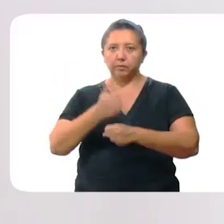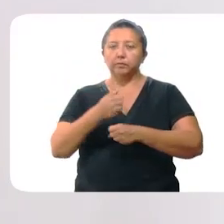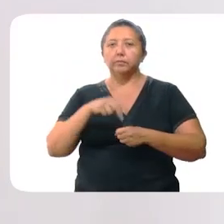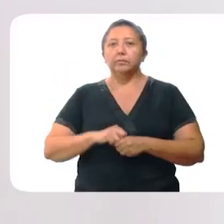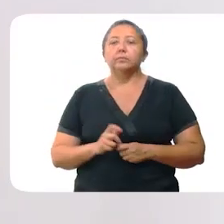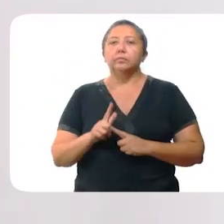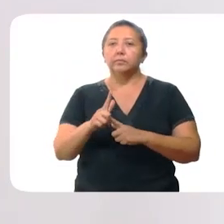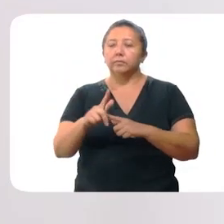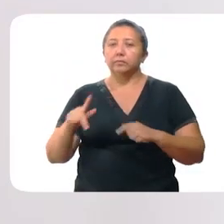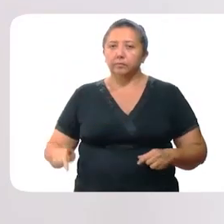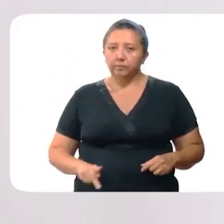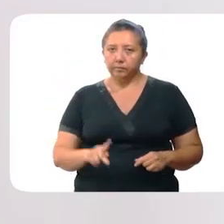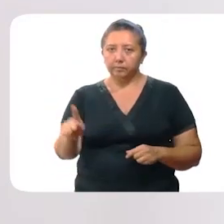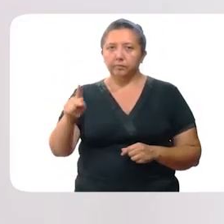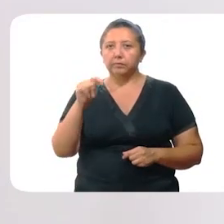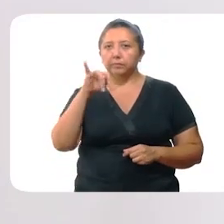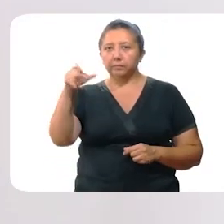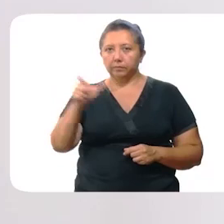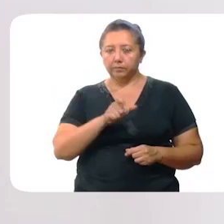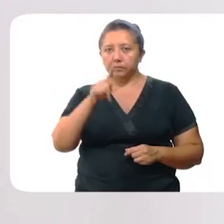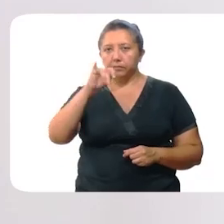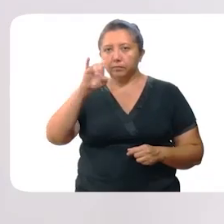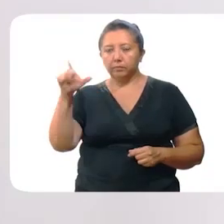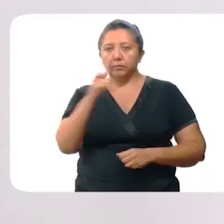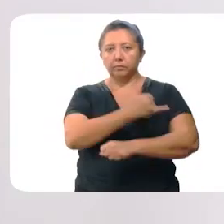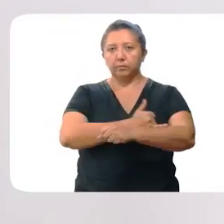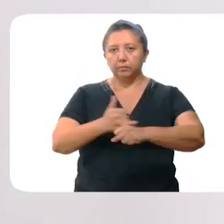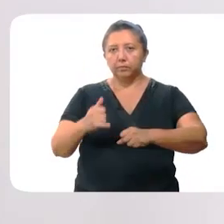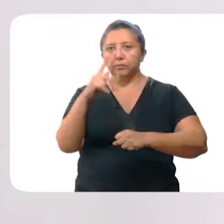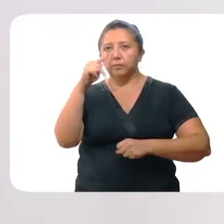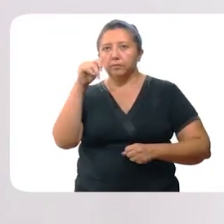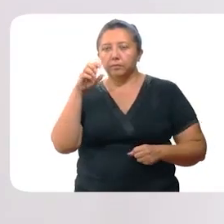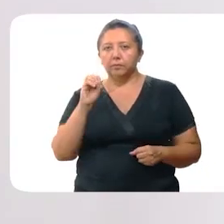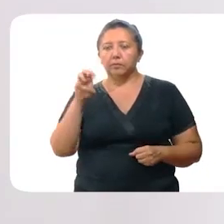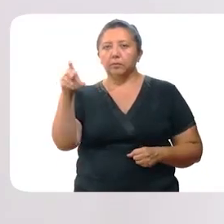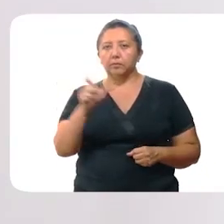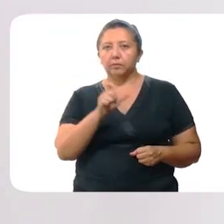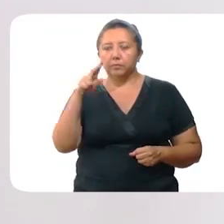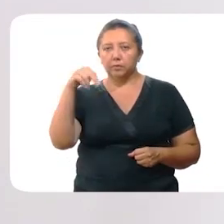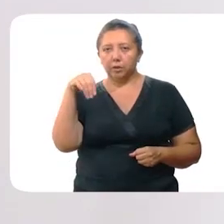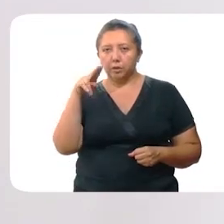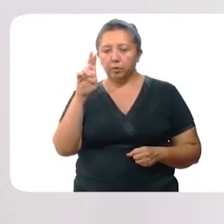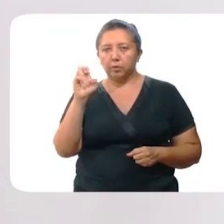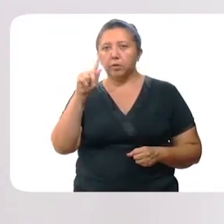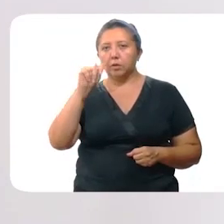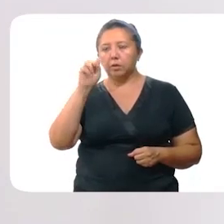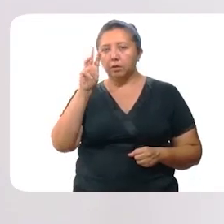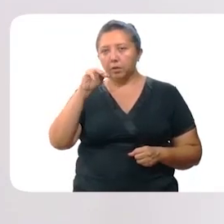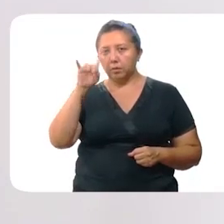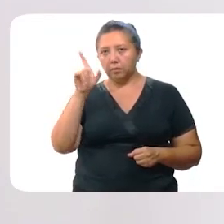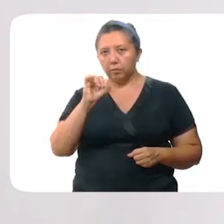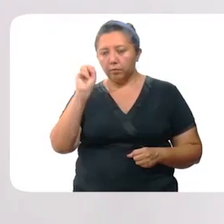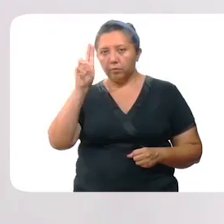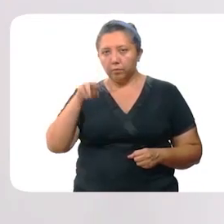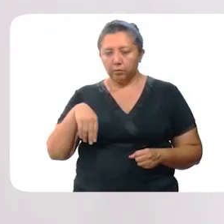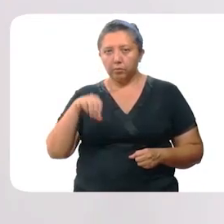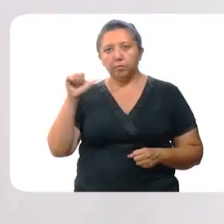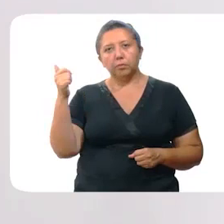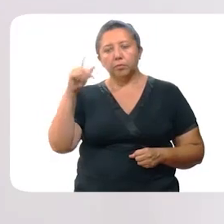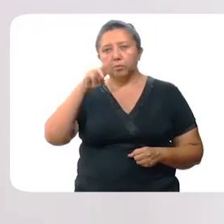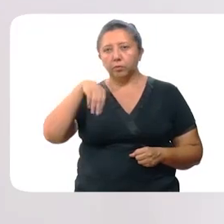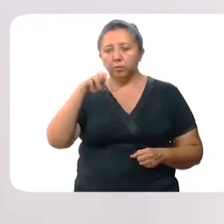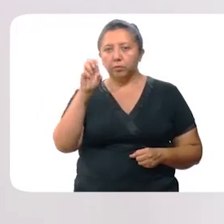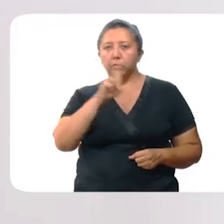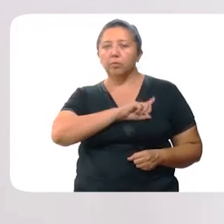en los siguientes municipios: Tecash, Ticul, Izamal, Peto, Maxcanú, Tixcocop, Temozón, Espita, Motul,